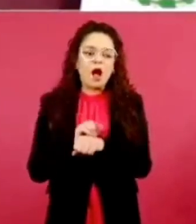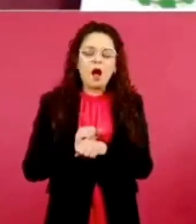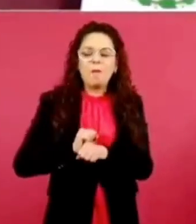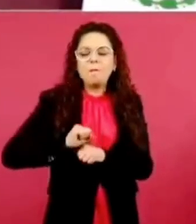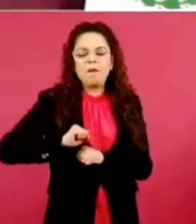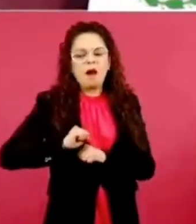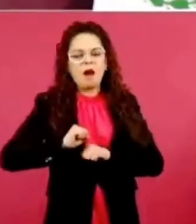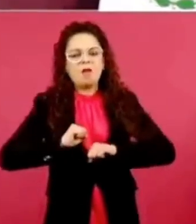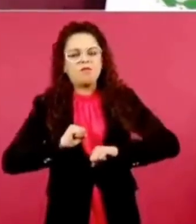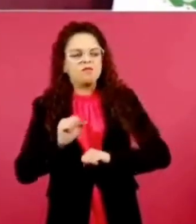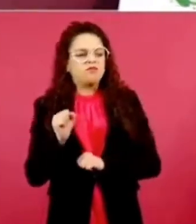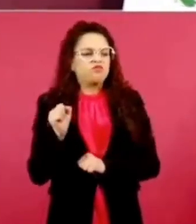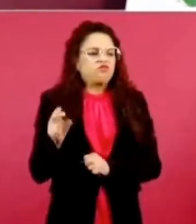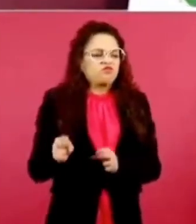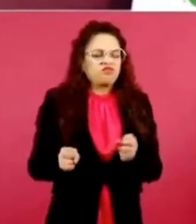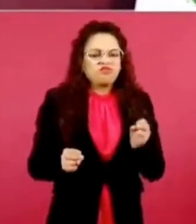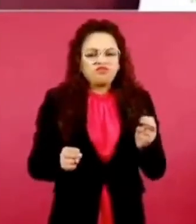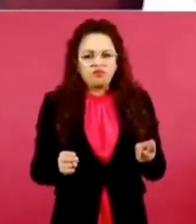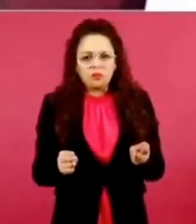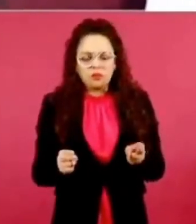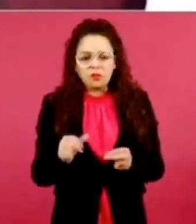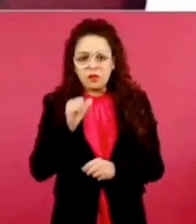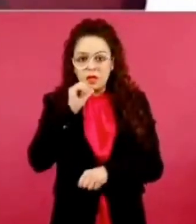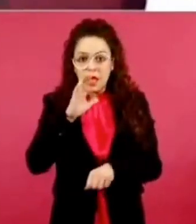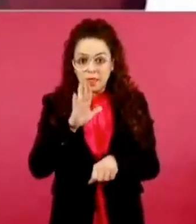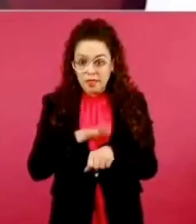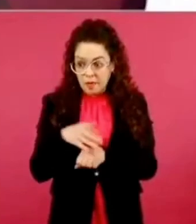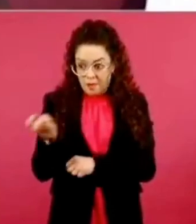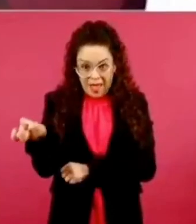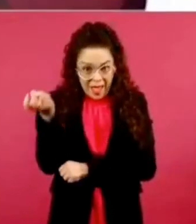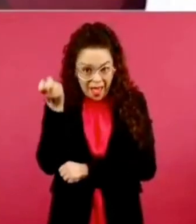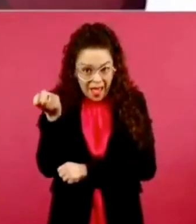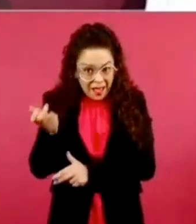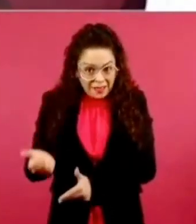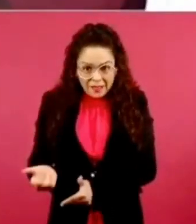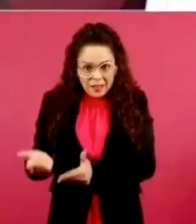negocio, sino el otro negocio